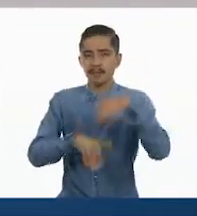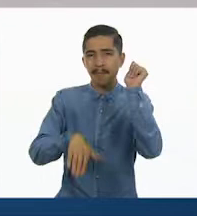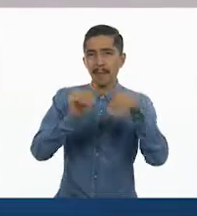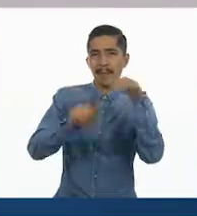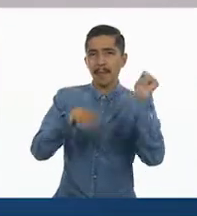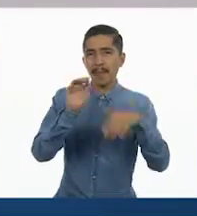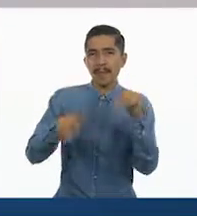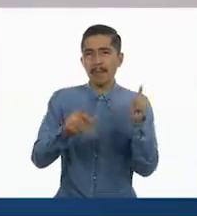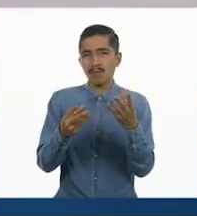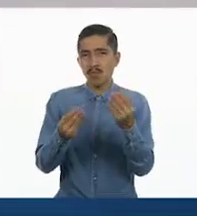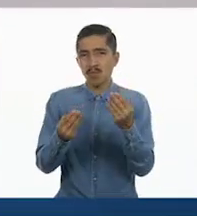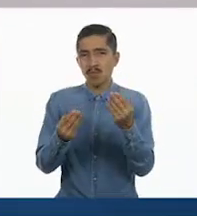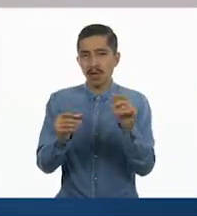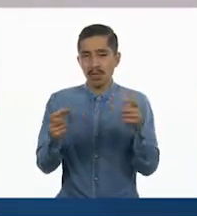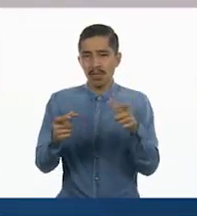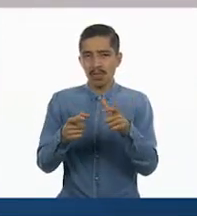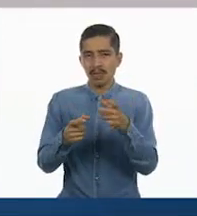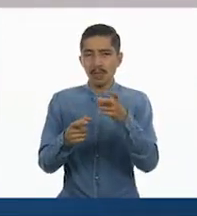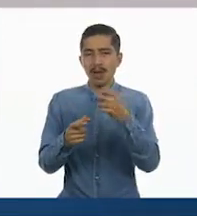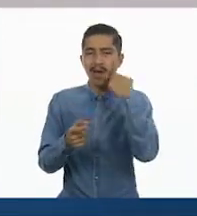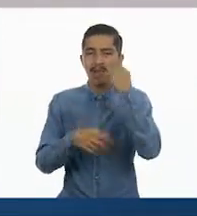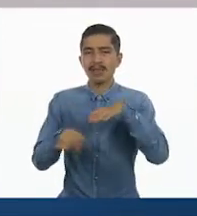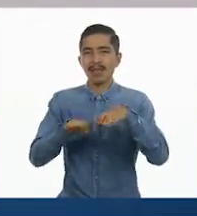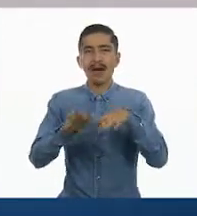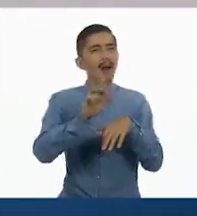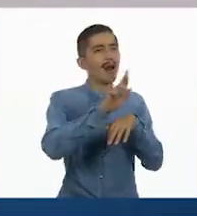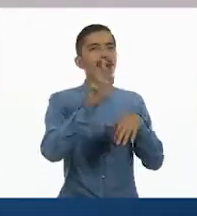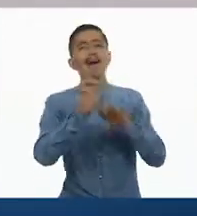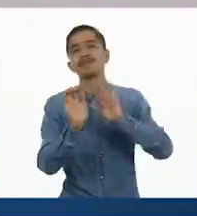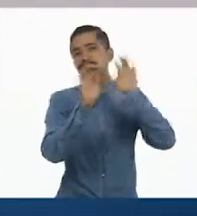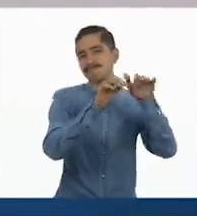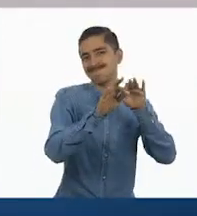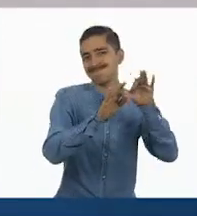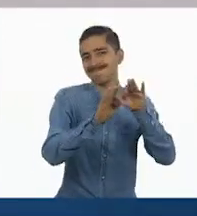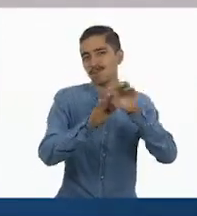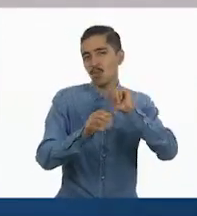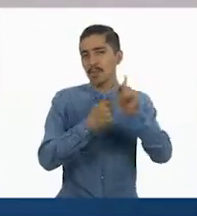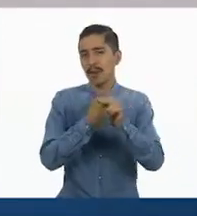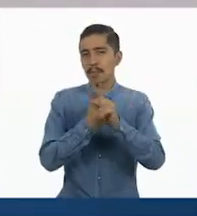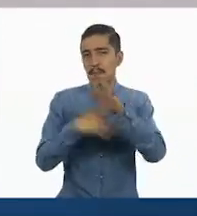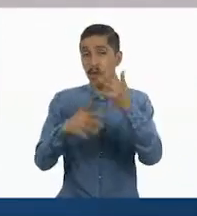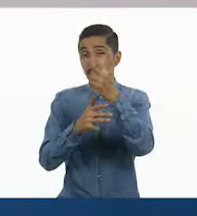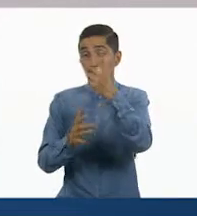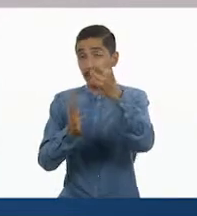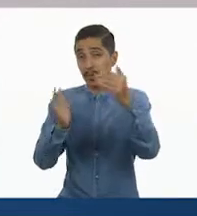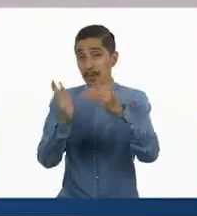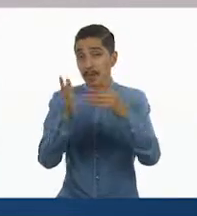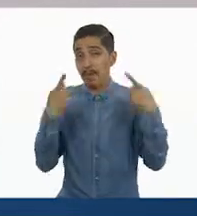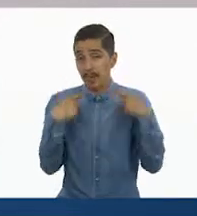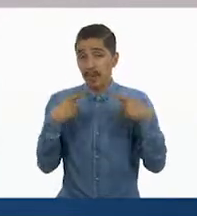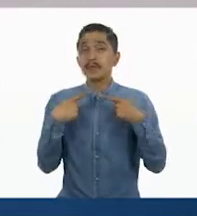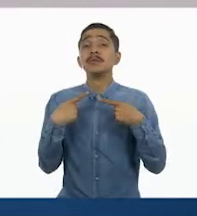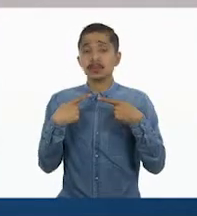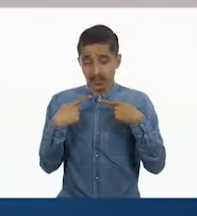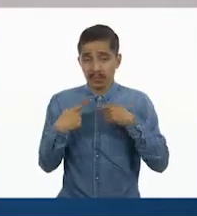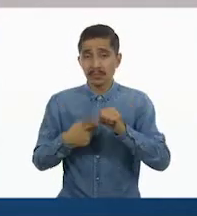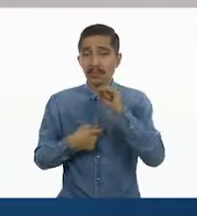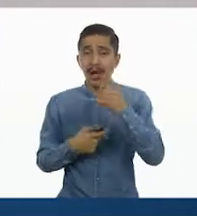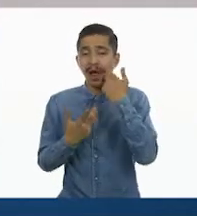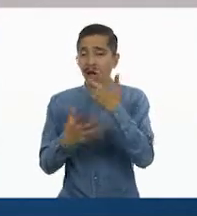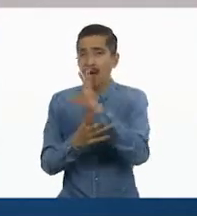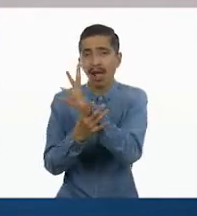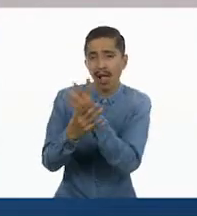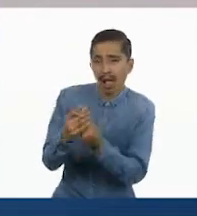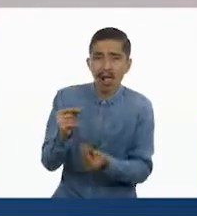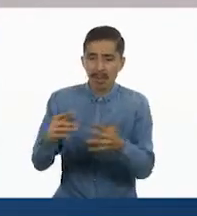en parte fue para buscar opciones de trabajo. Sin embargo, cerca de 200,000 personas sí salieron tratando de escapar de la